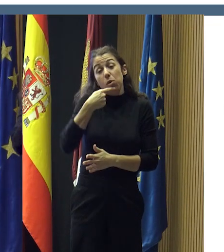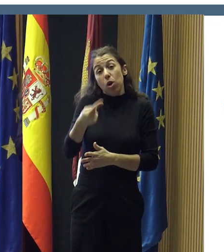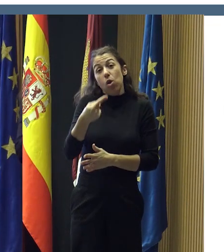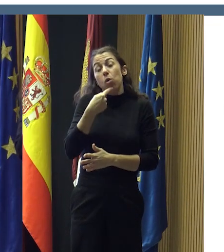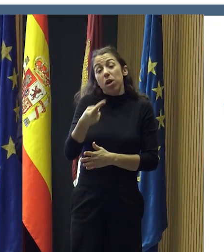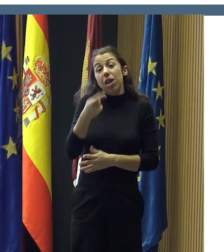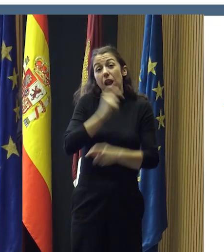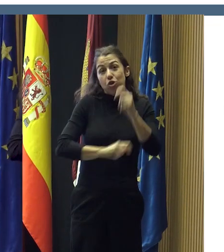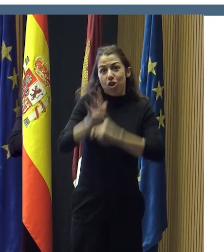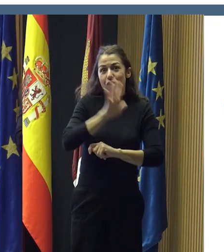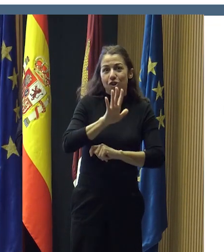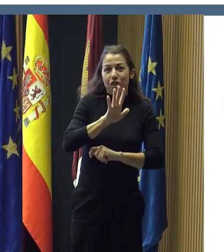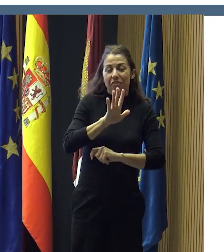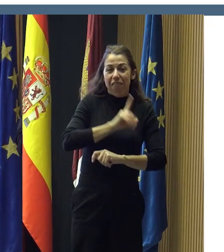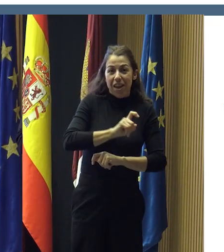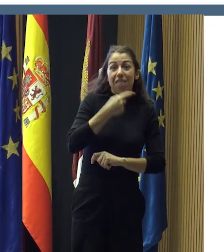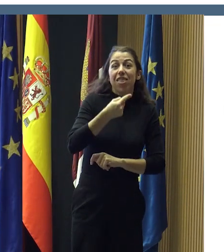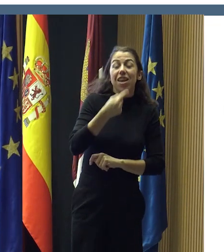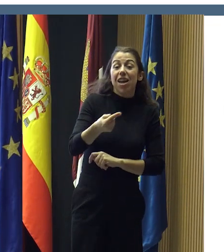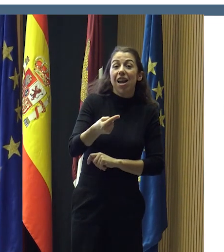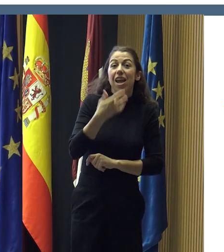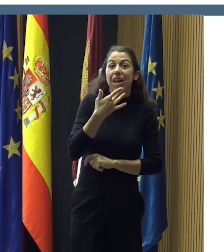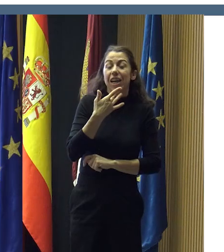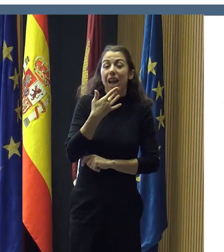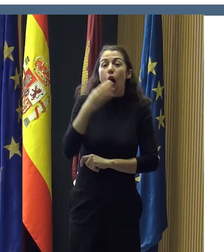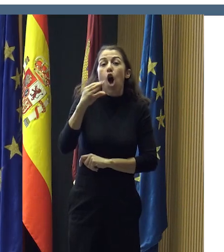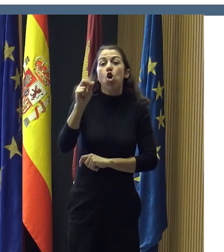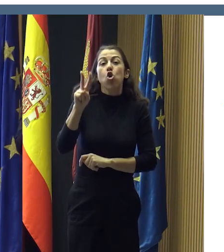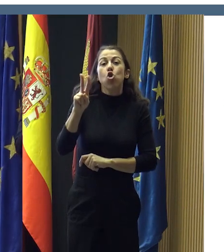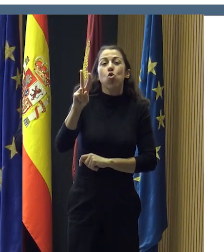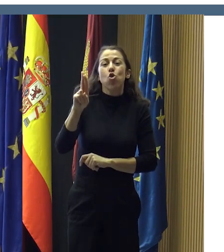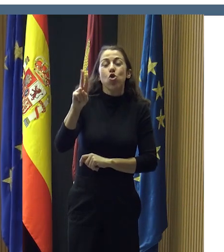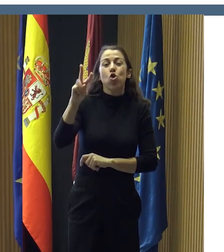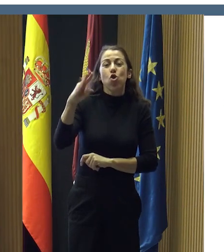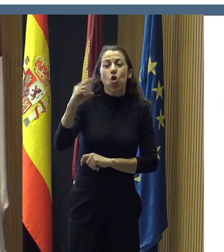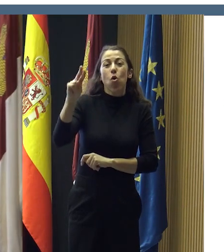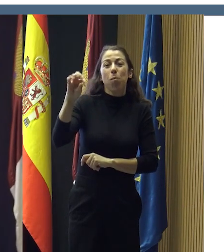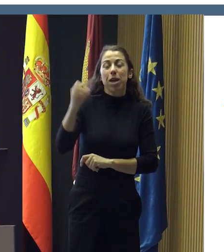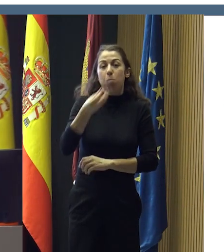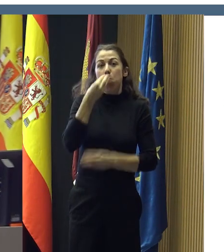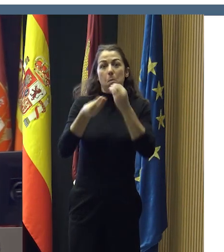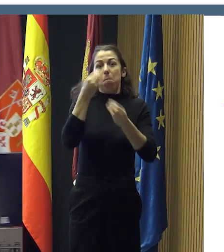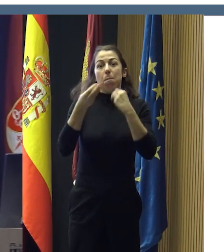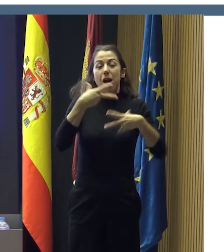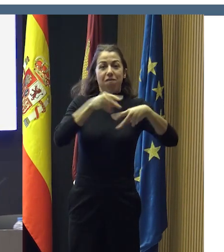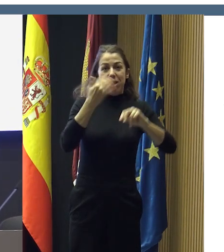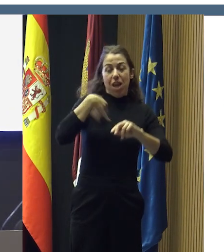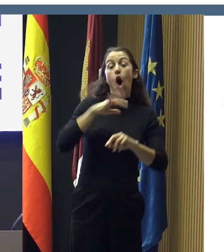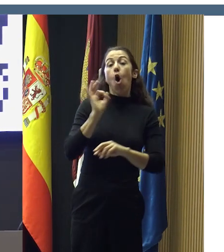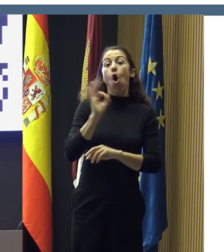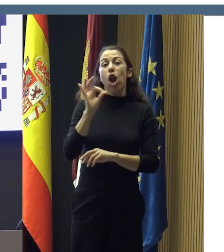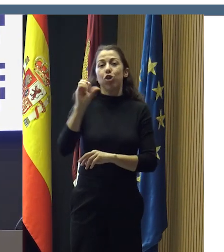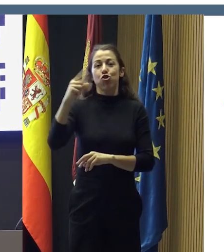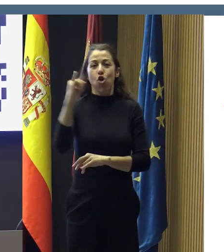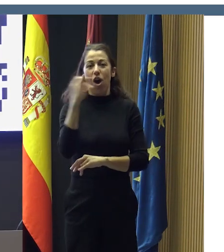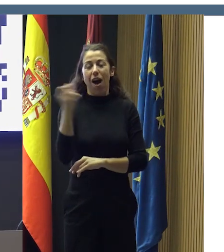dicen las de la Asociación del Cáncer de Mama. Dile a las pacientes que dejen de tomarse la curcumina que me tienen harta ya, por ejemplo. O la soja, ¿no? Que también